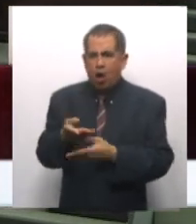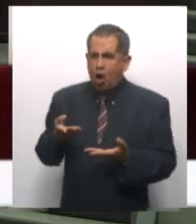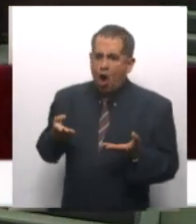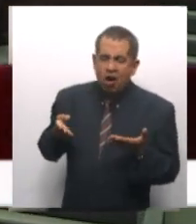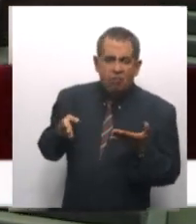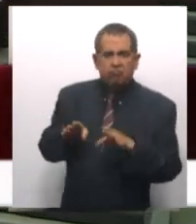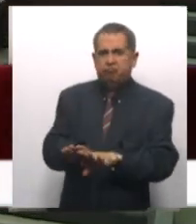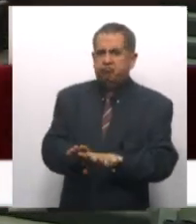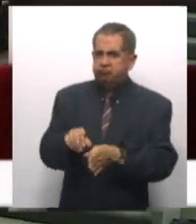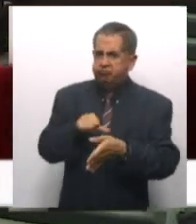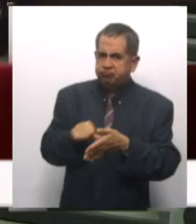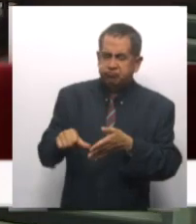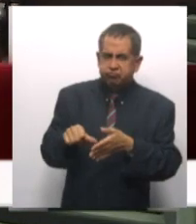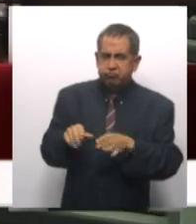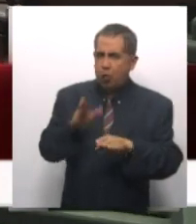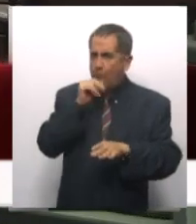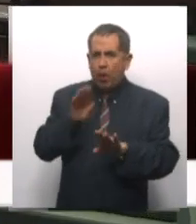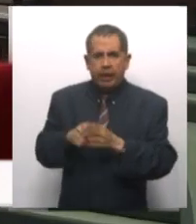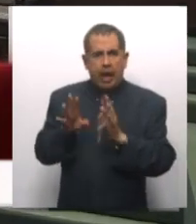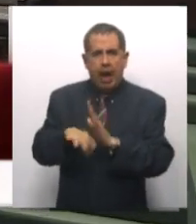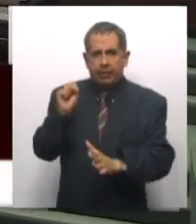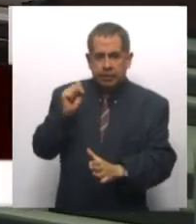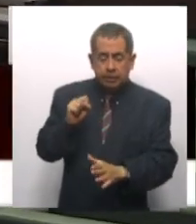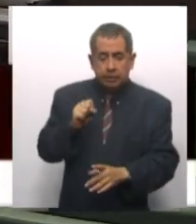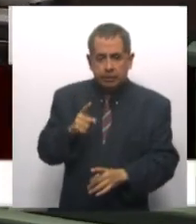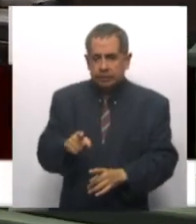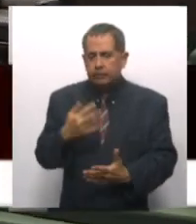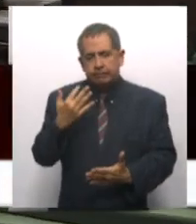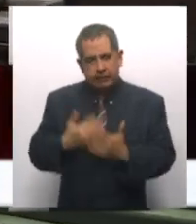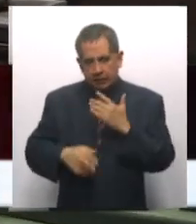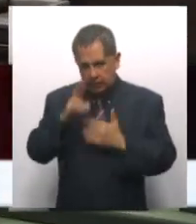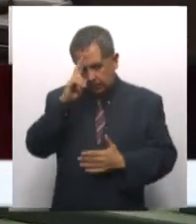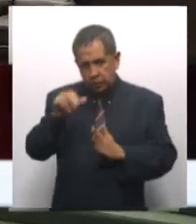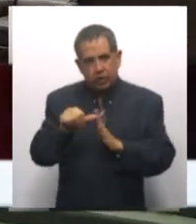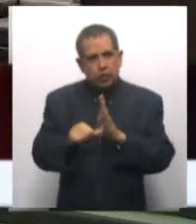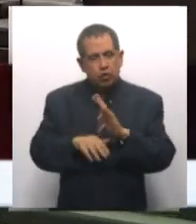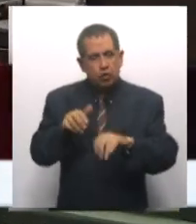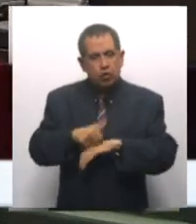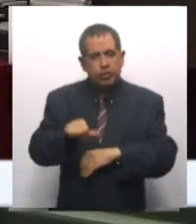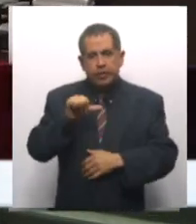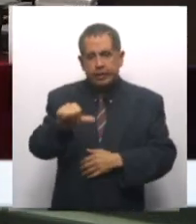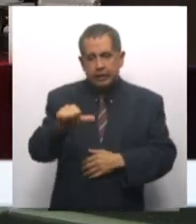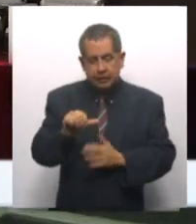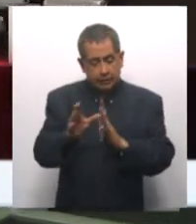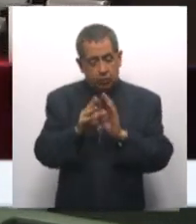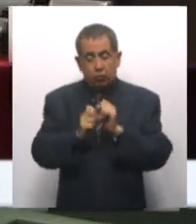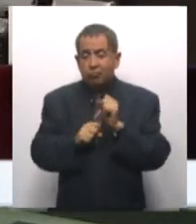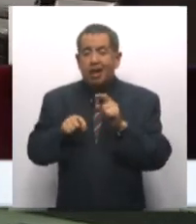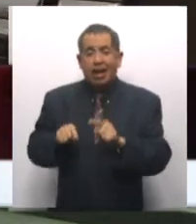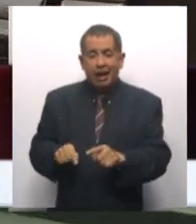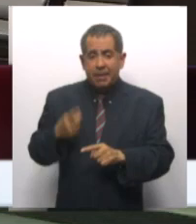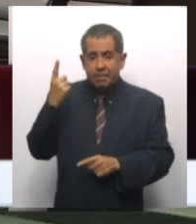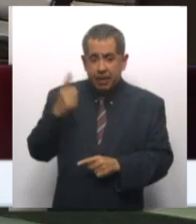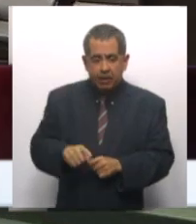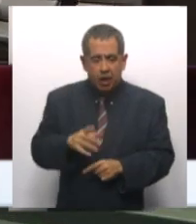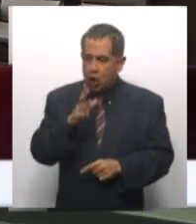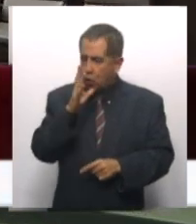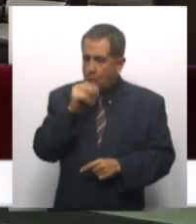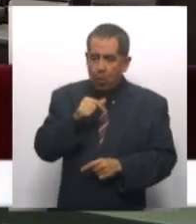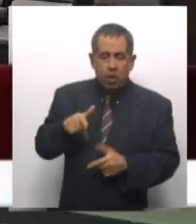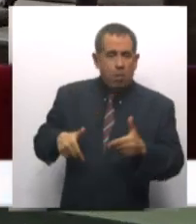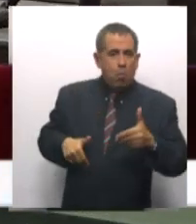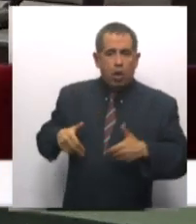constituyen medidas de molestia es violatorio del artículo 16 de nuestra Carta Magna, que establece que nadie puede